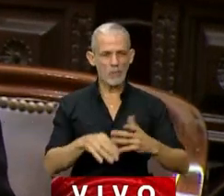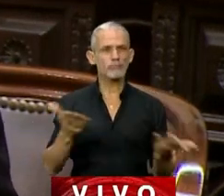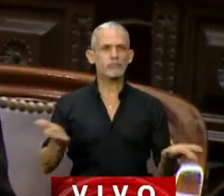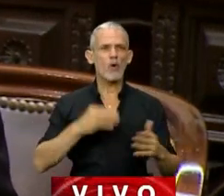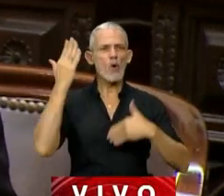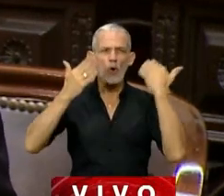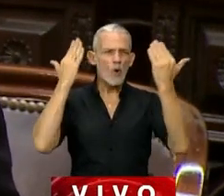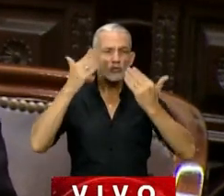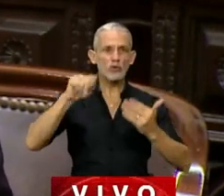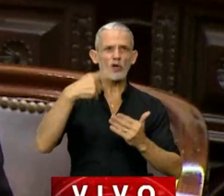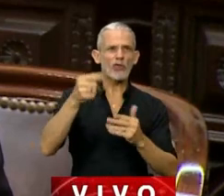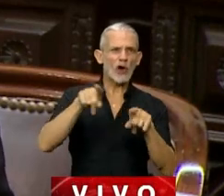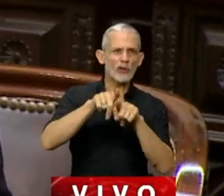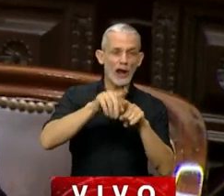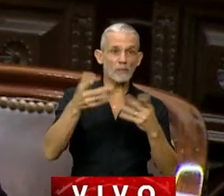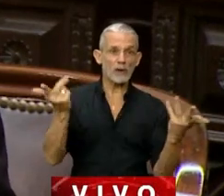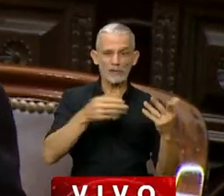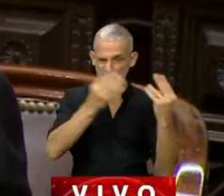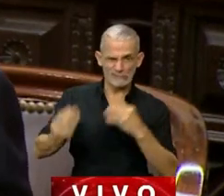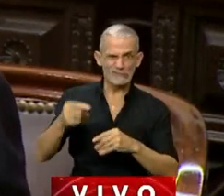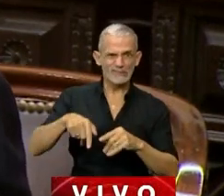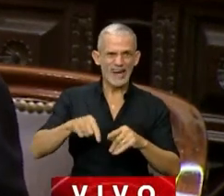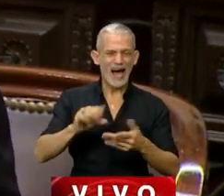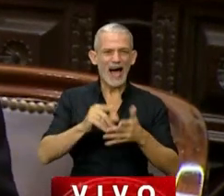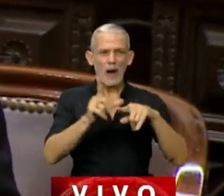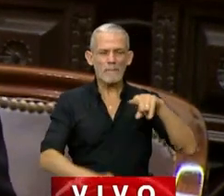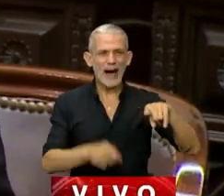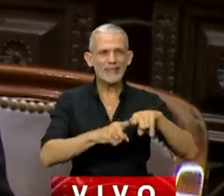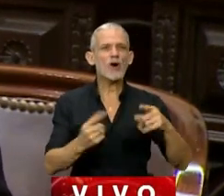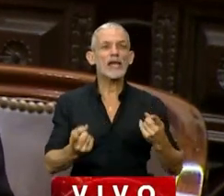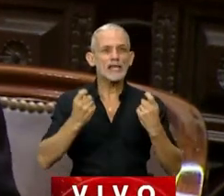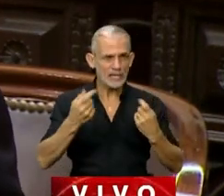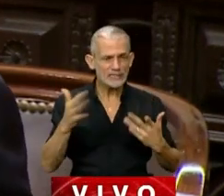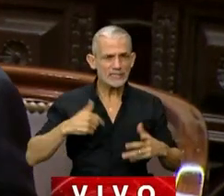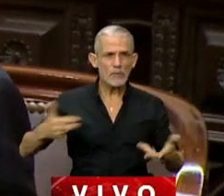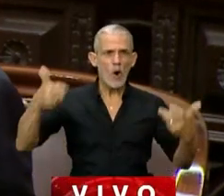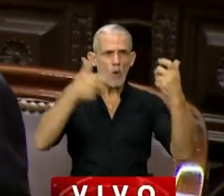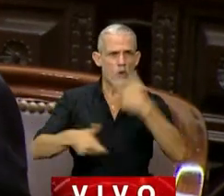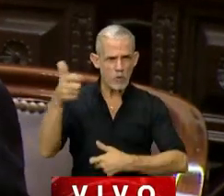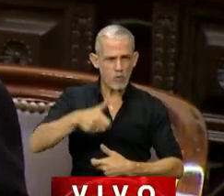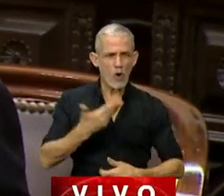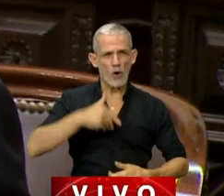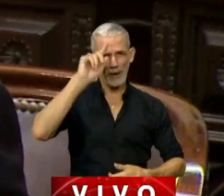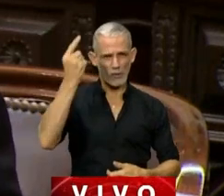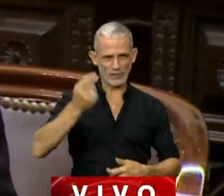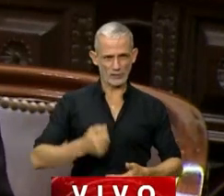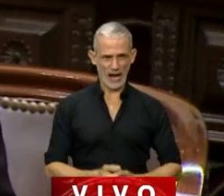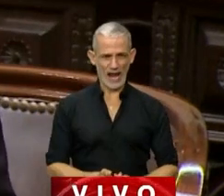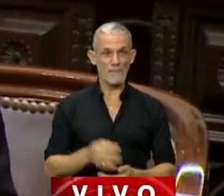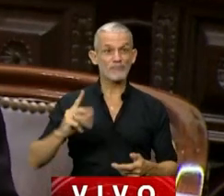tantos sueños de otros hermanos argentinos que los vienen a buscar a nuestras provincias patagónicas, que necesitamos las inversiones del gobierno